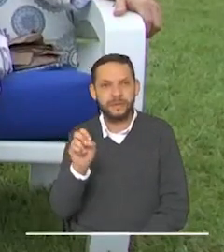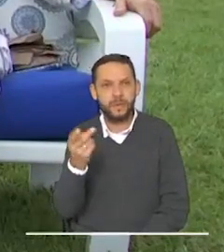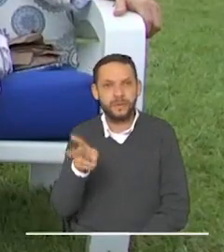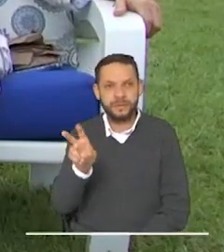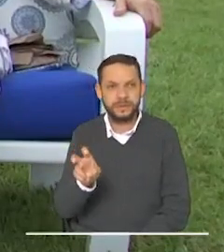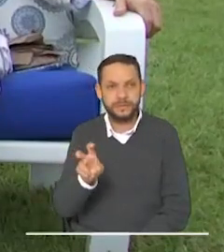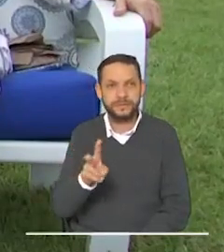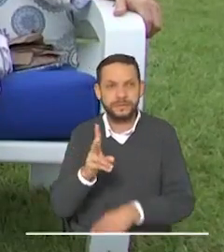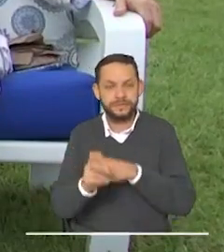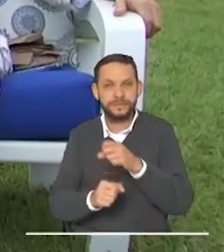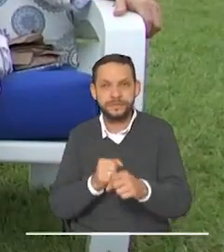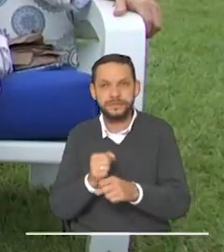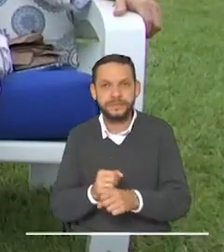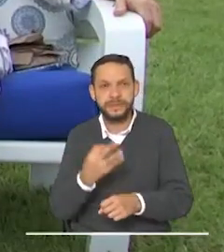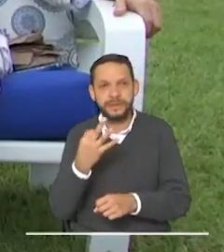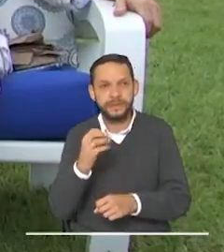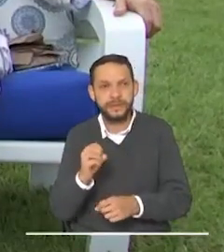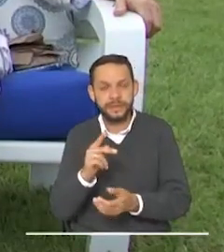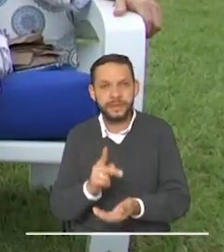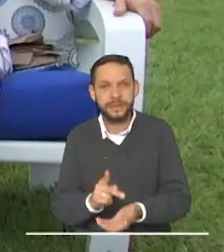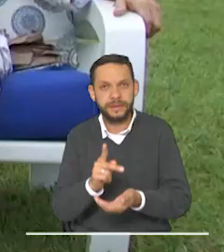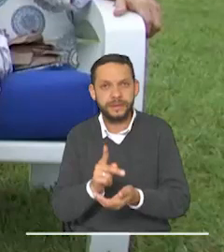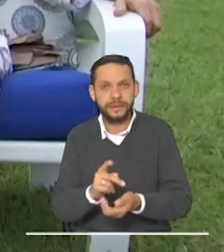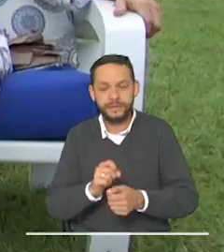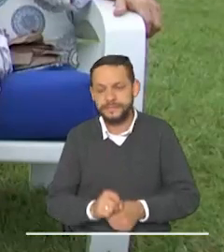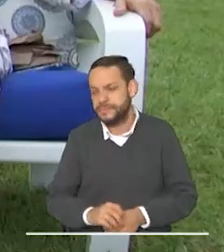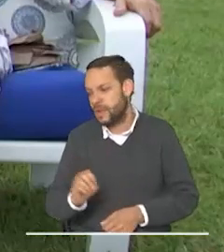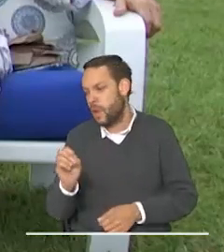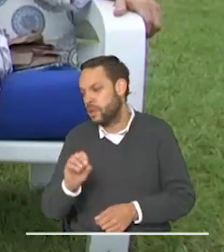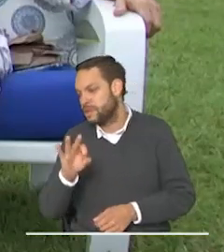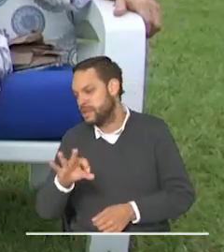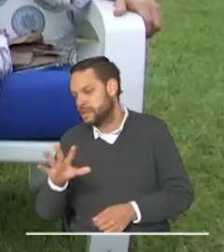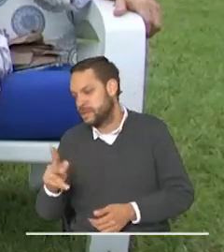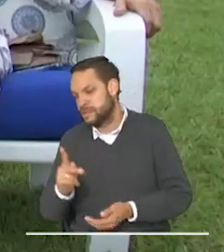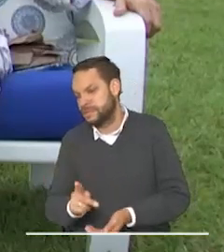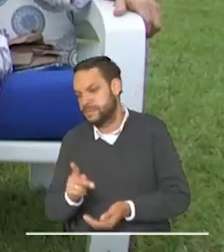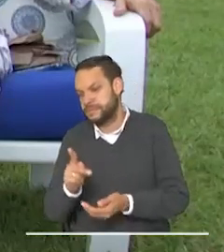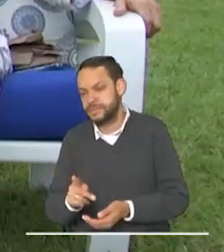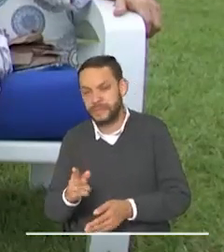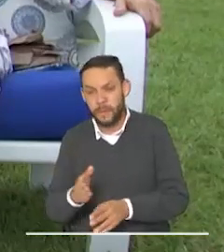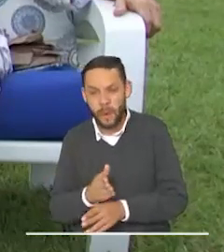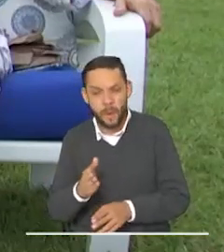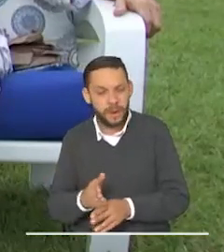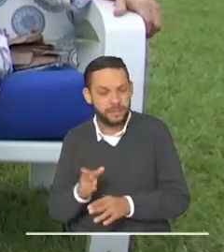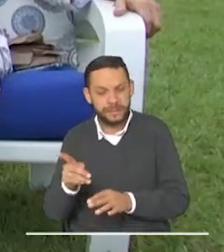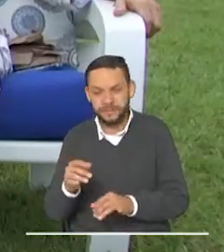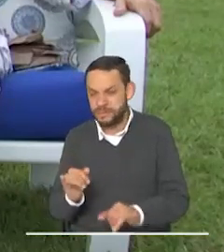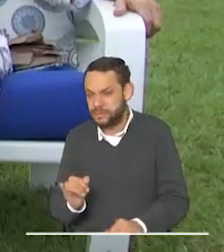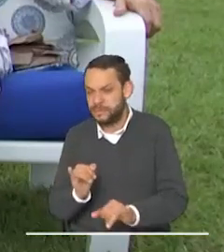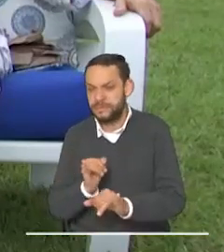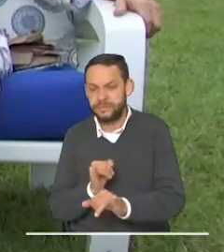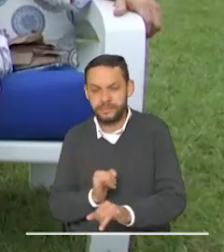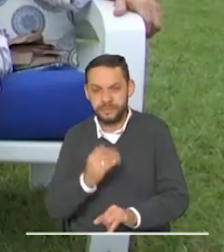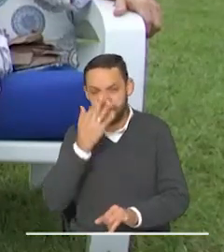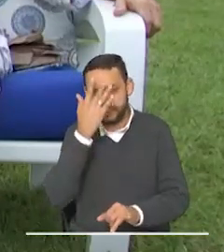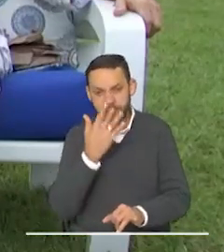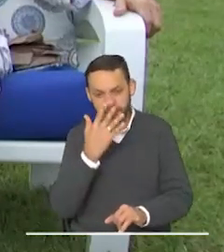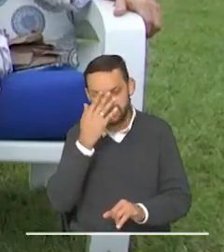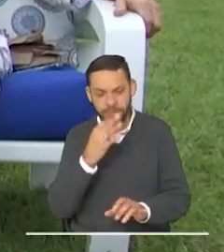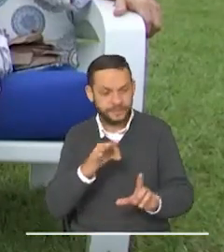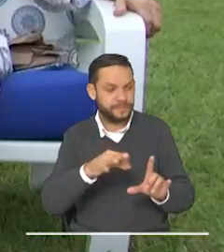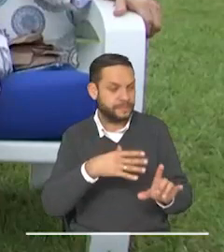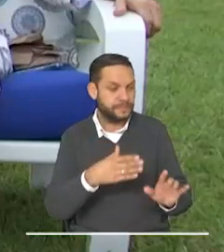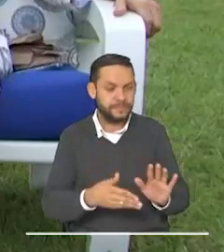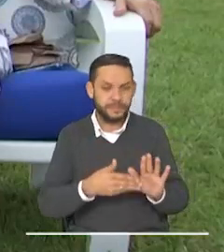empezando 30 kilos 35 o sea eso no es normal y el asunto de de las redes sociales de querer verse de